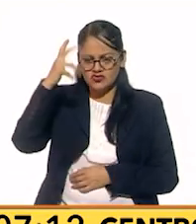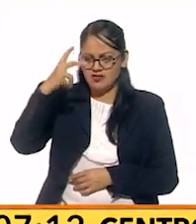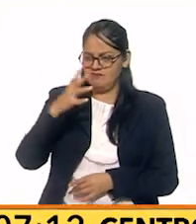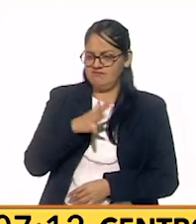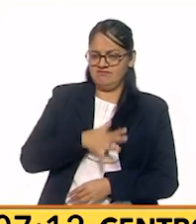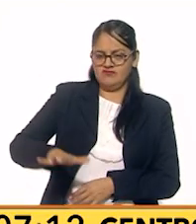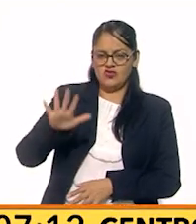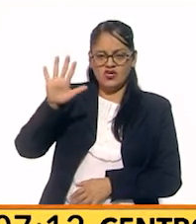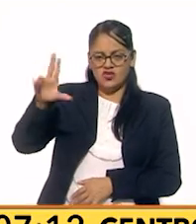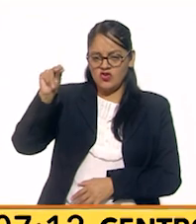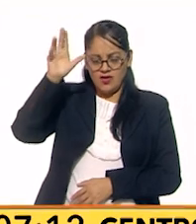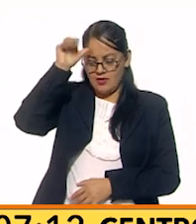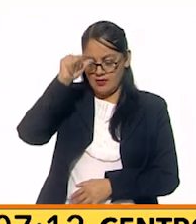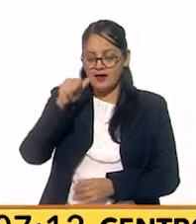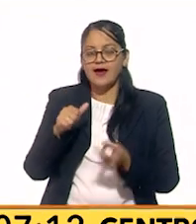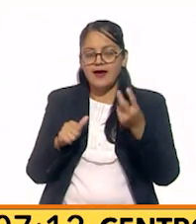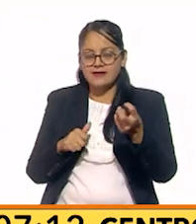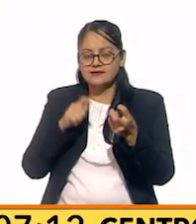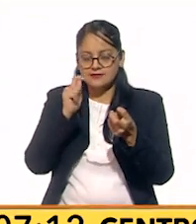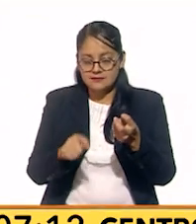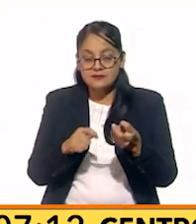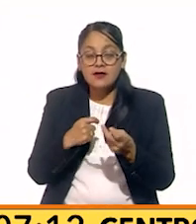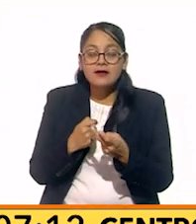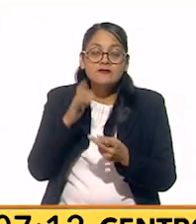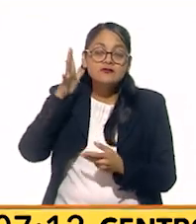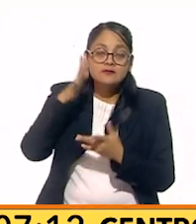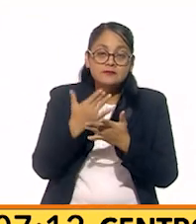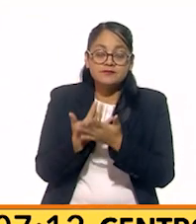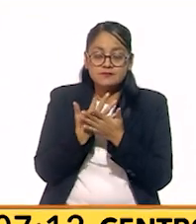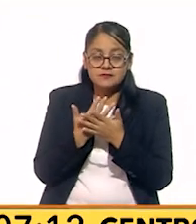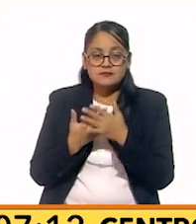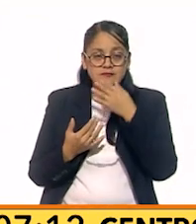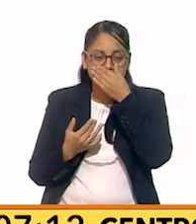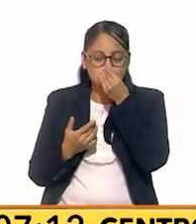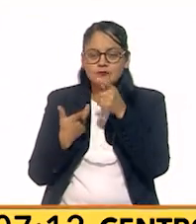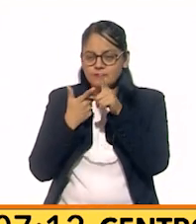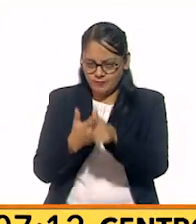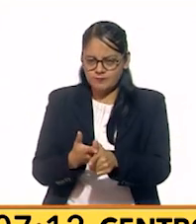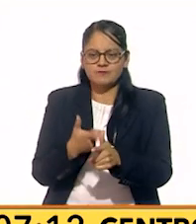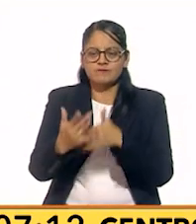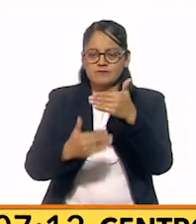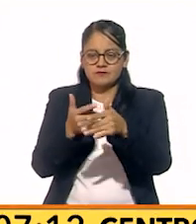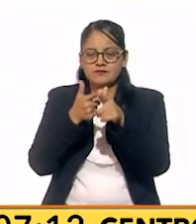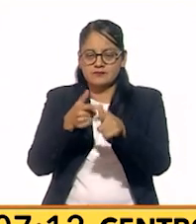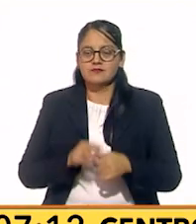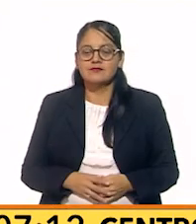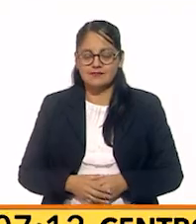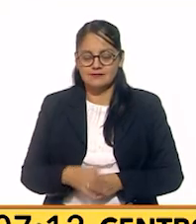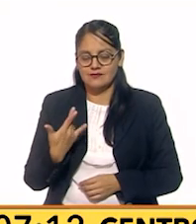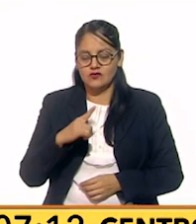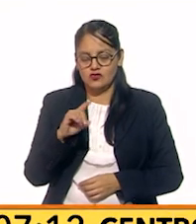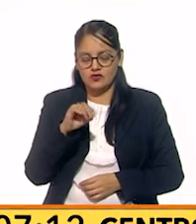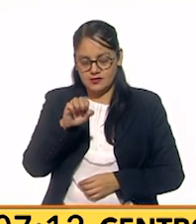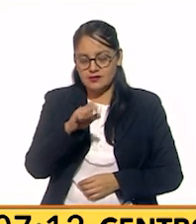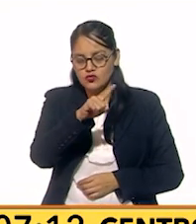también es una muestra de que sí hay esperanza y que se puede seguir adelante. Pues ahí está, Zoe Alexandra,